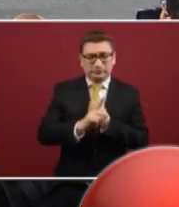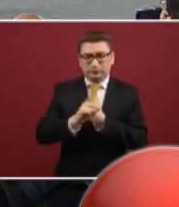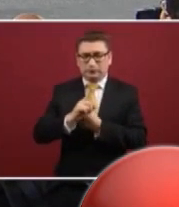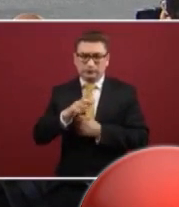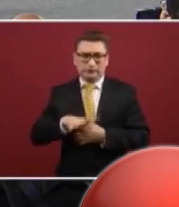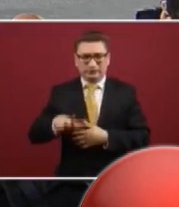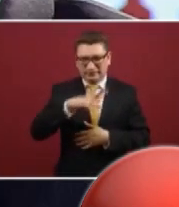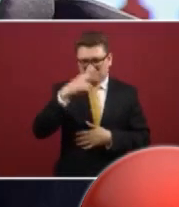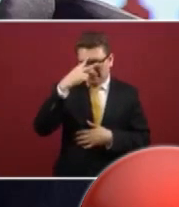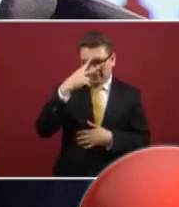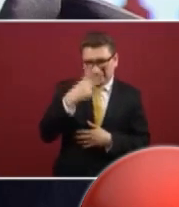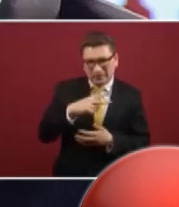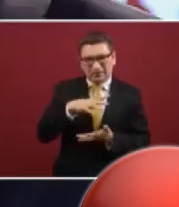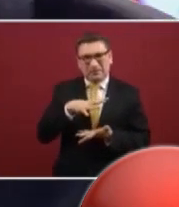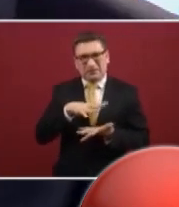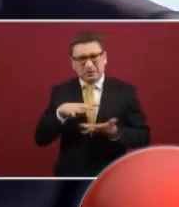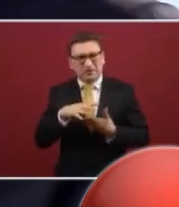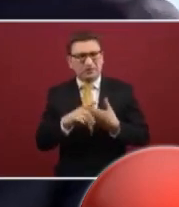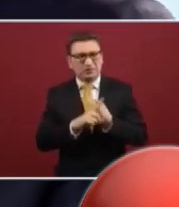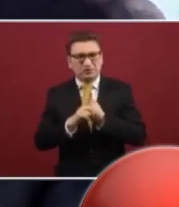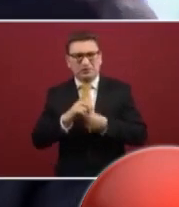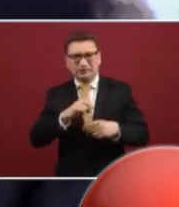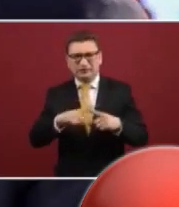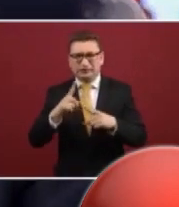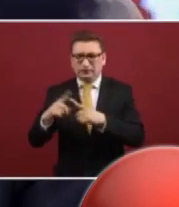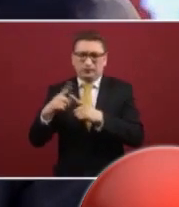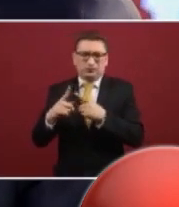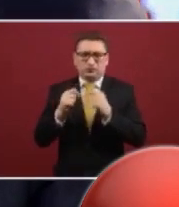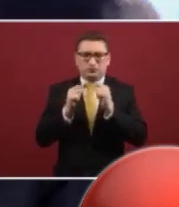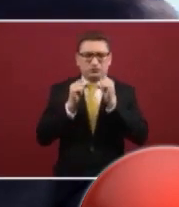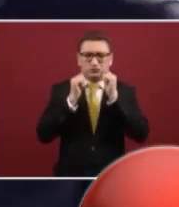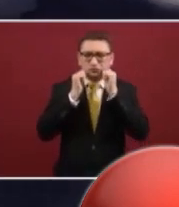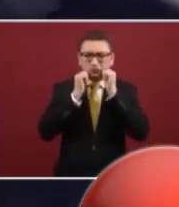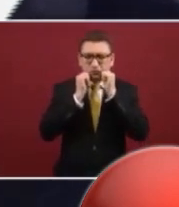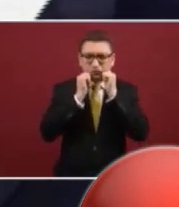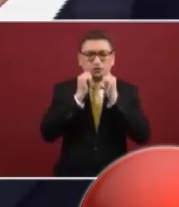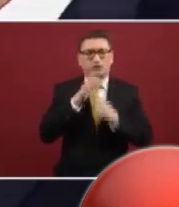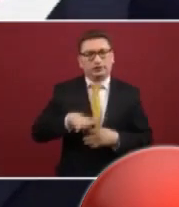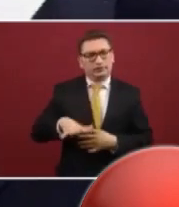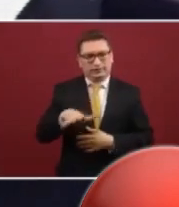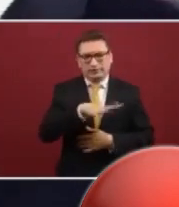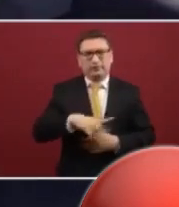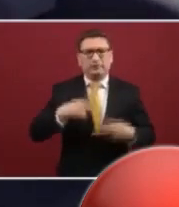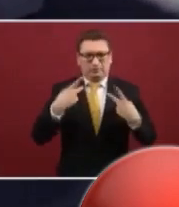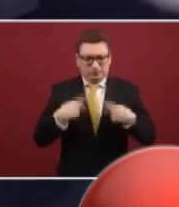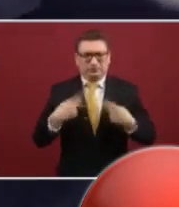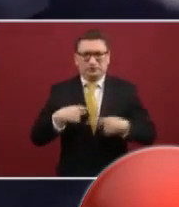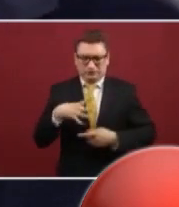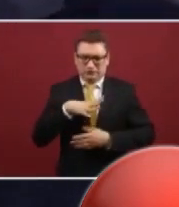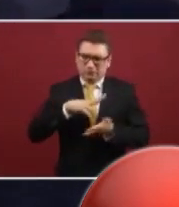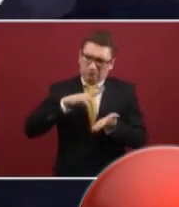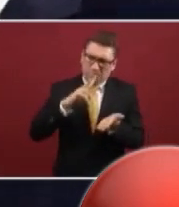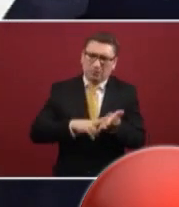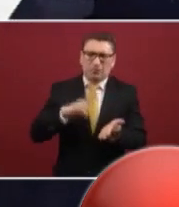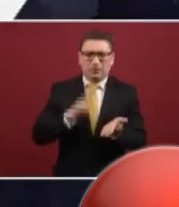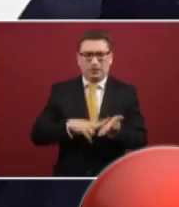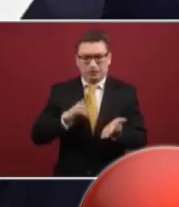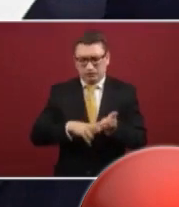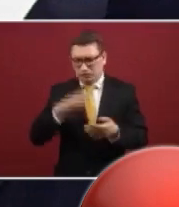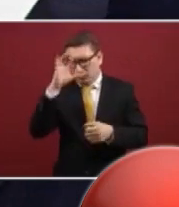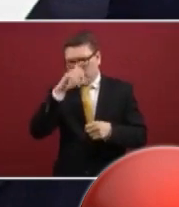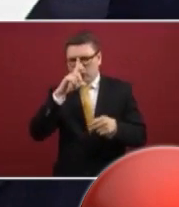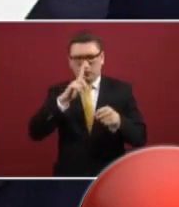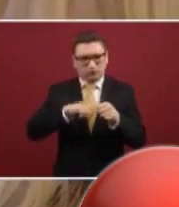México, se mantiene una gran reserva de valores culturales, morales, espirituales